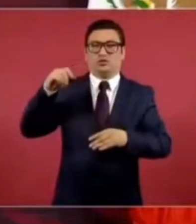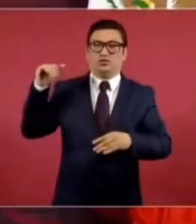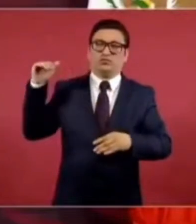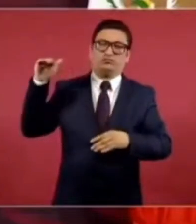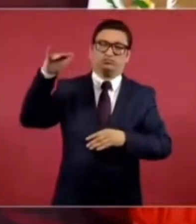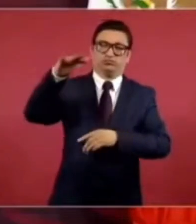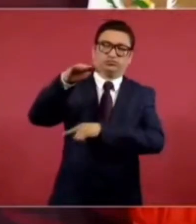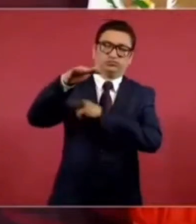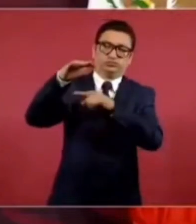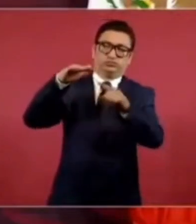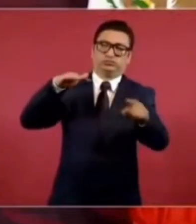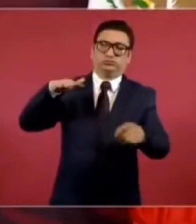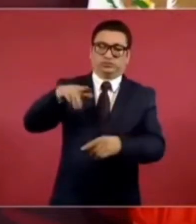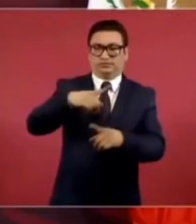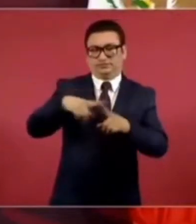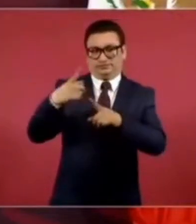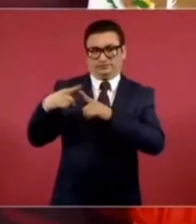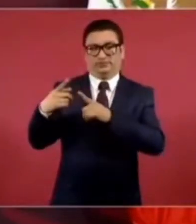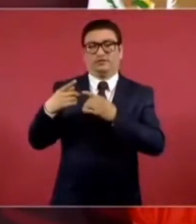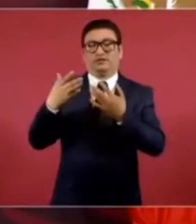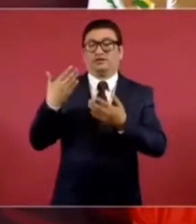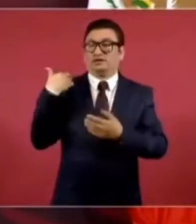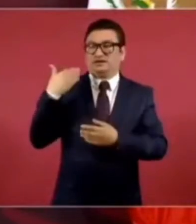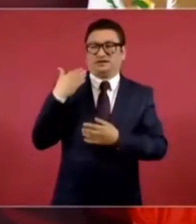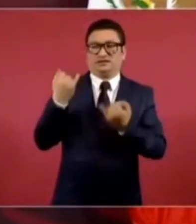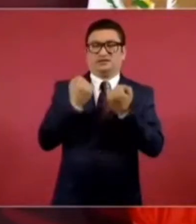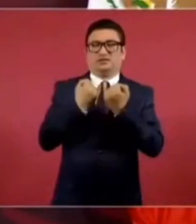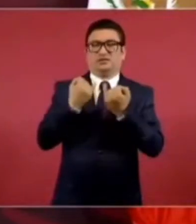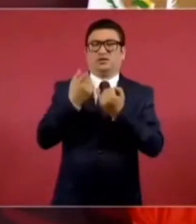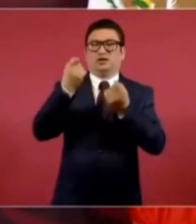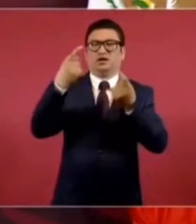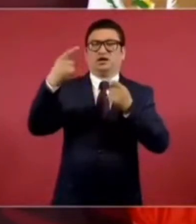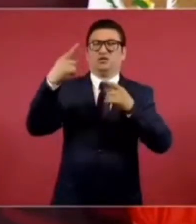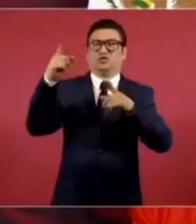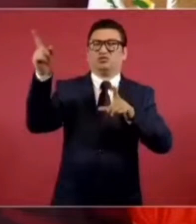atraviesa Y últimamente unos